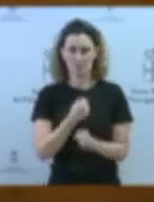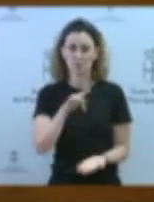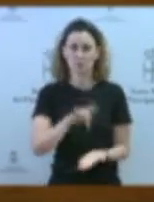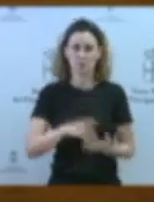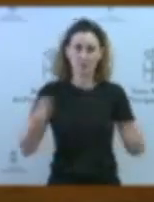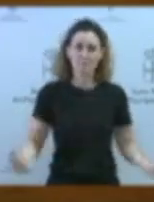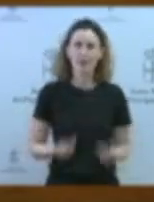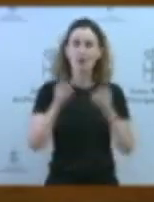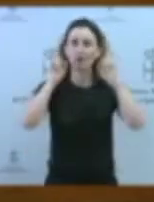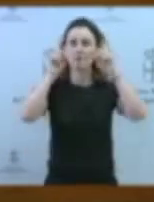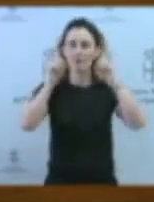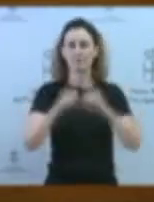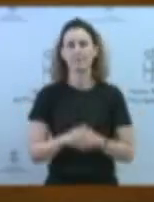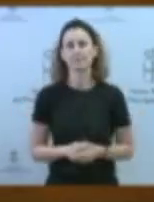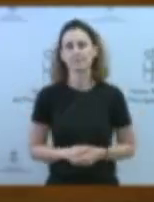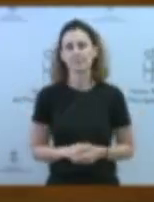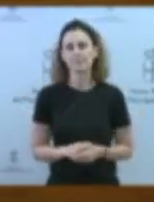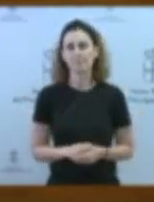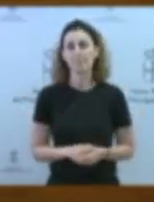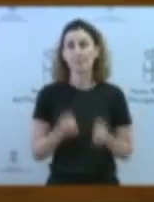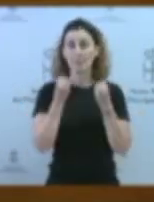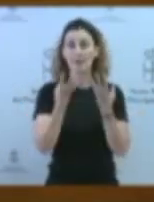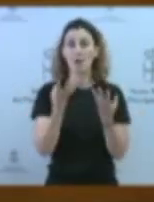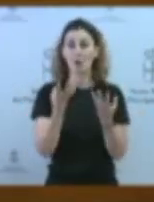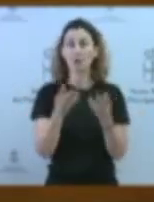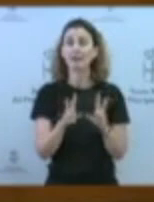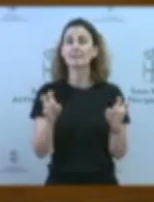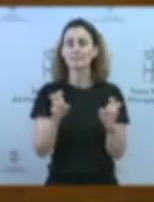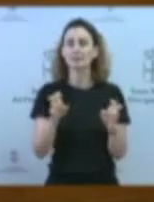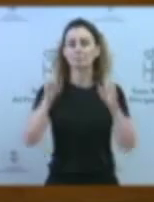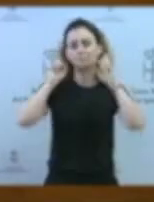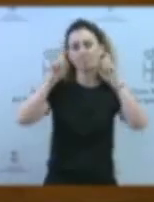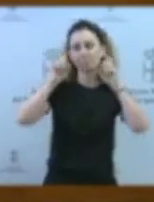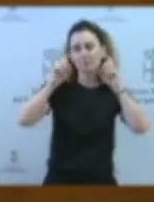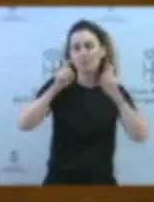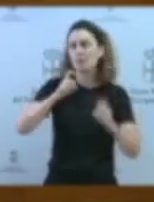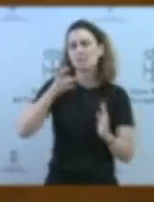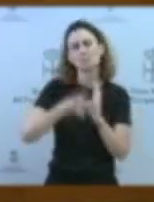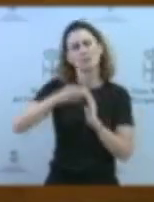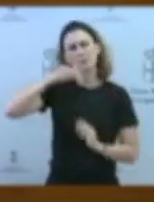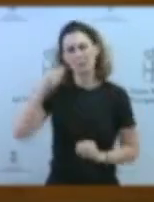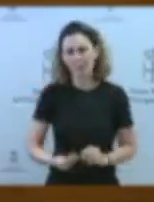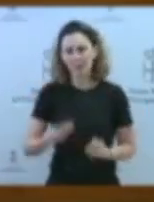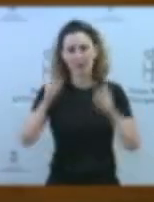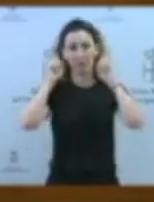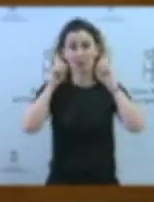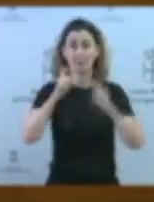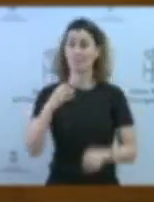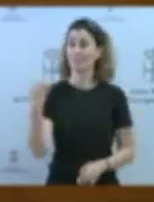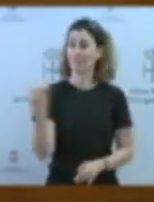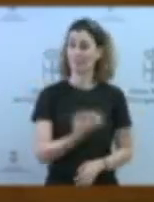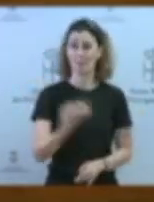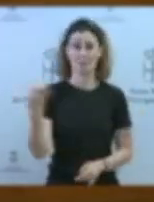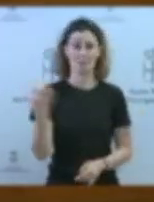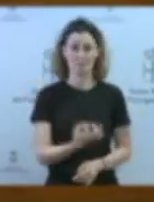mejor medicina para las sociedades es tener una muy buena educación, y necesitamos tener una muy buena educación a base de mejorar la posibilidad de que los